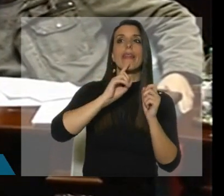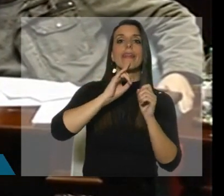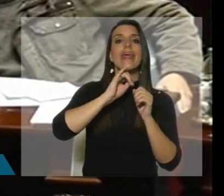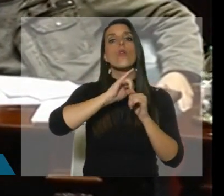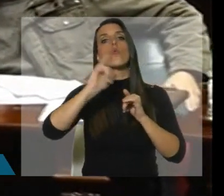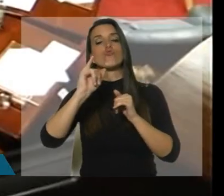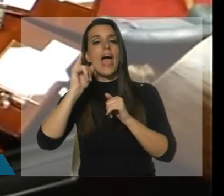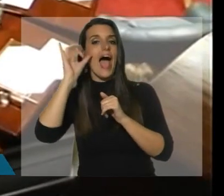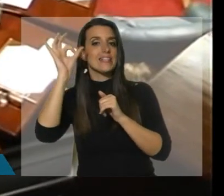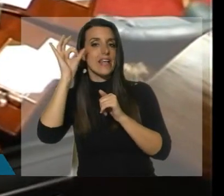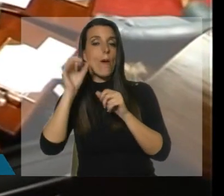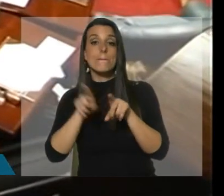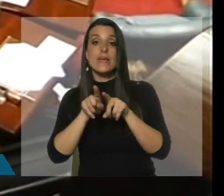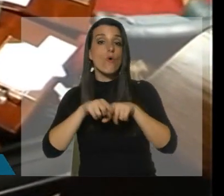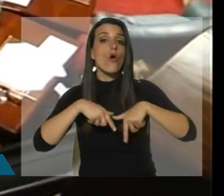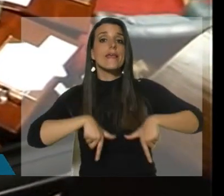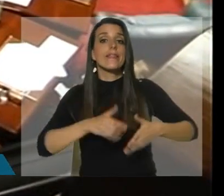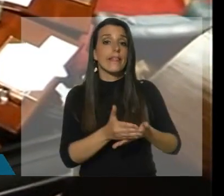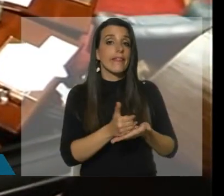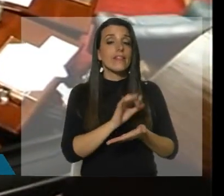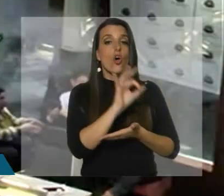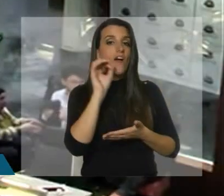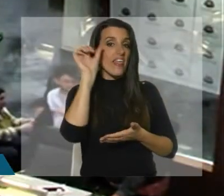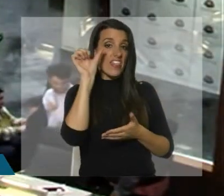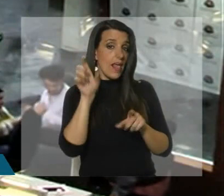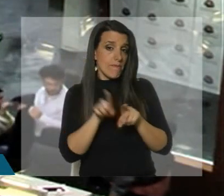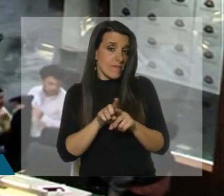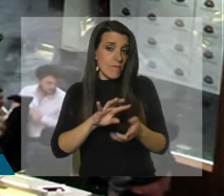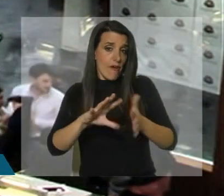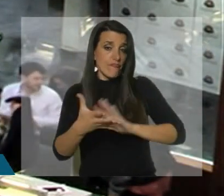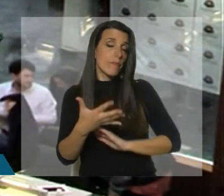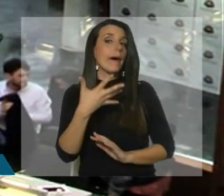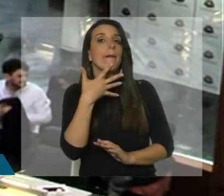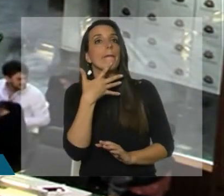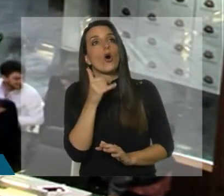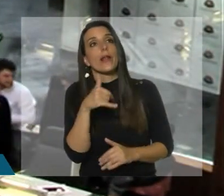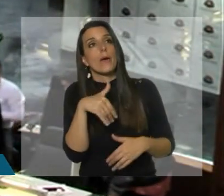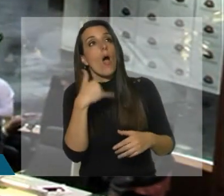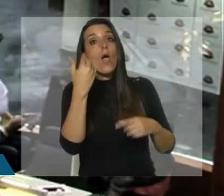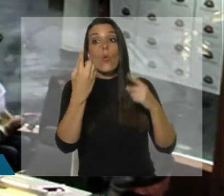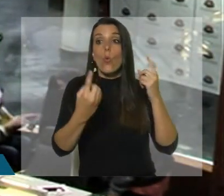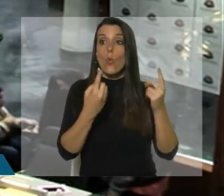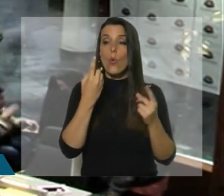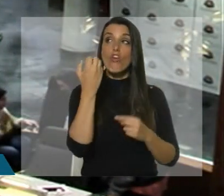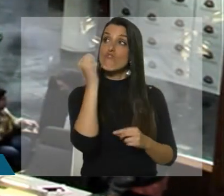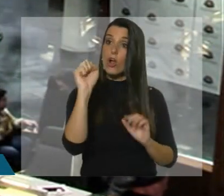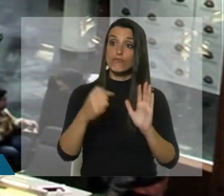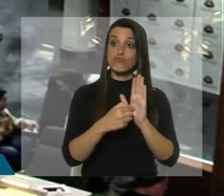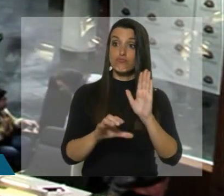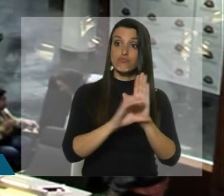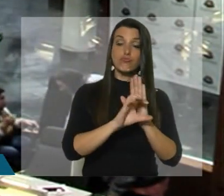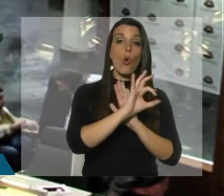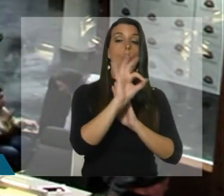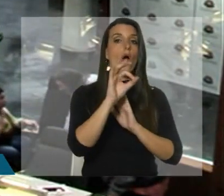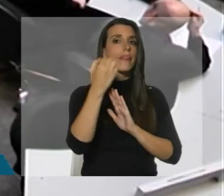mismo sucede con los intendentes y los civiles de las juntas departamentales es decir en caso de que alguno de ellos Viole la Constitución o